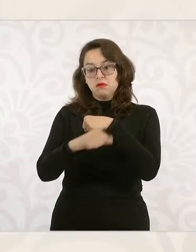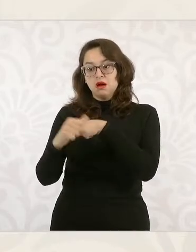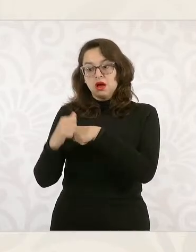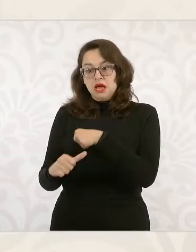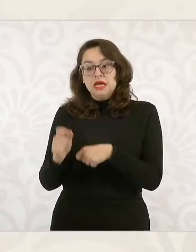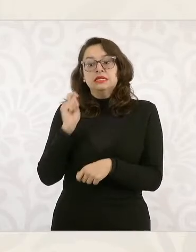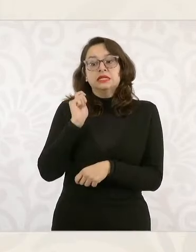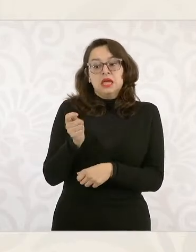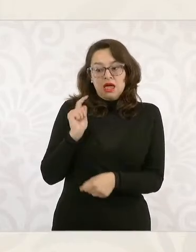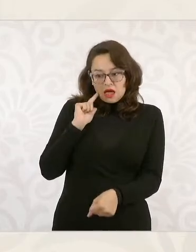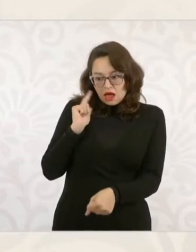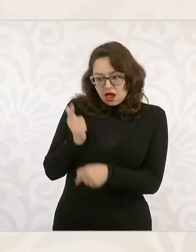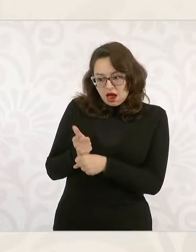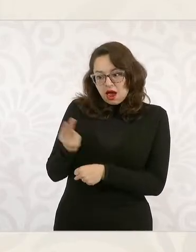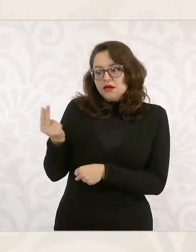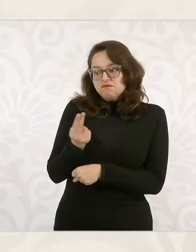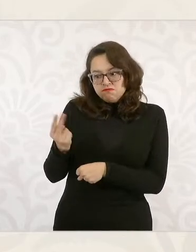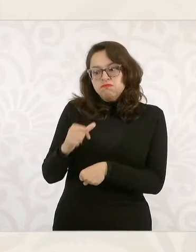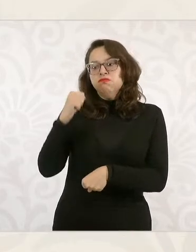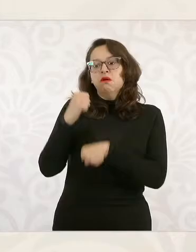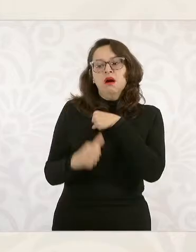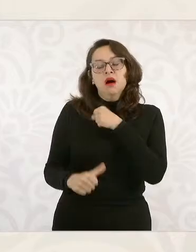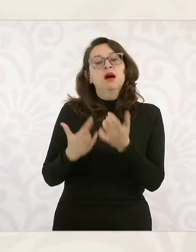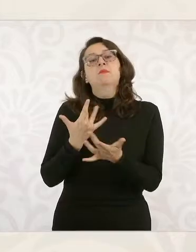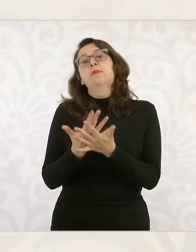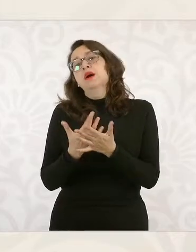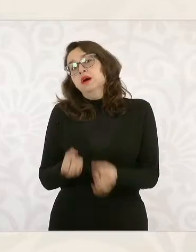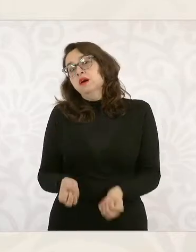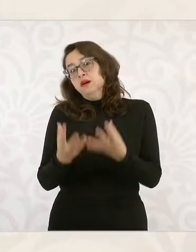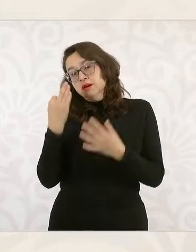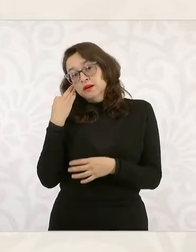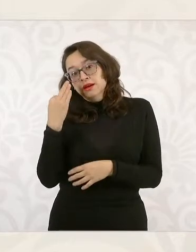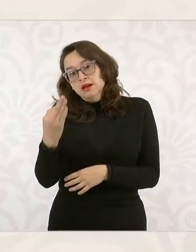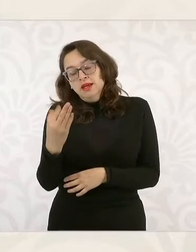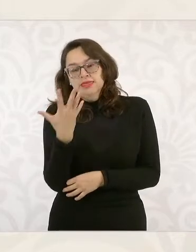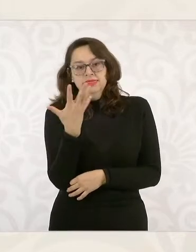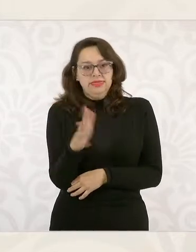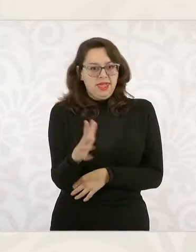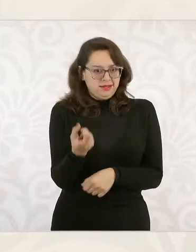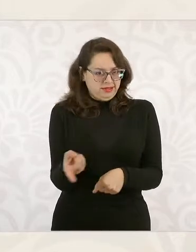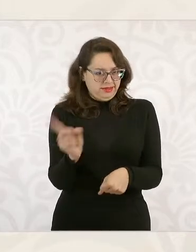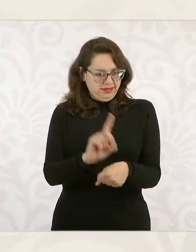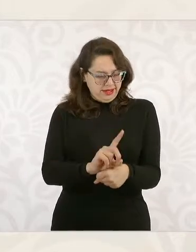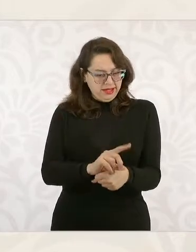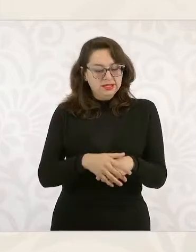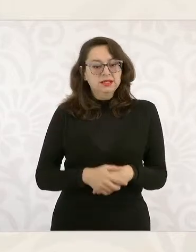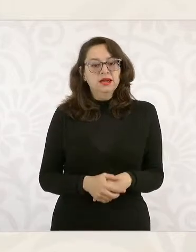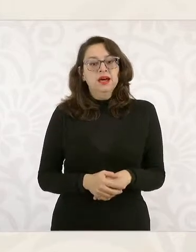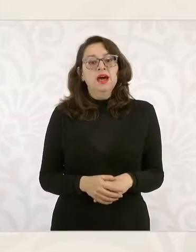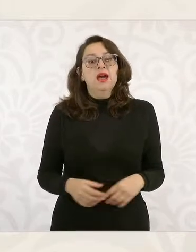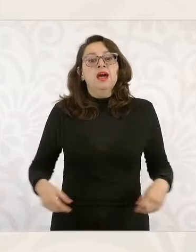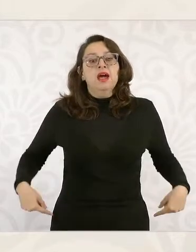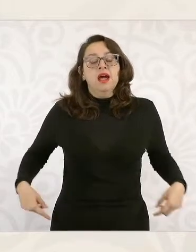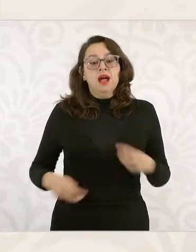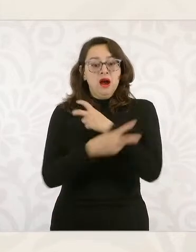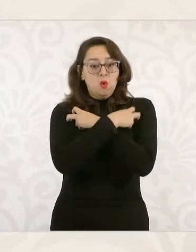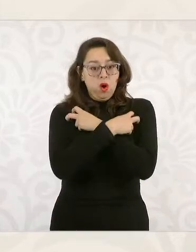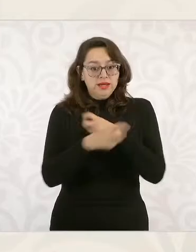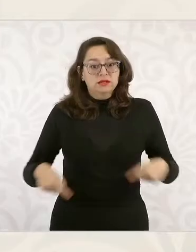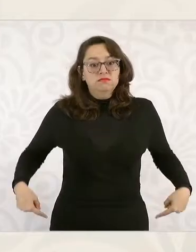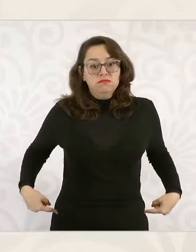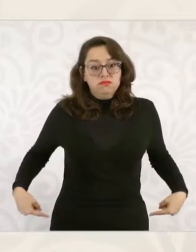una disminución de 10 días de tiempo para la espera. Y en cirugía de cadera fue un incremento